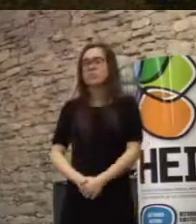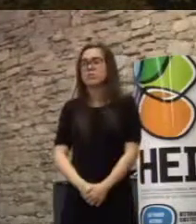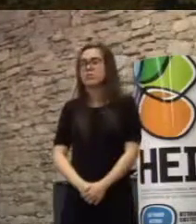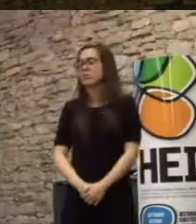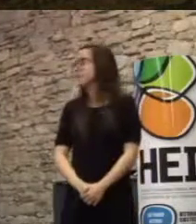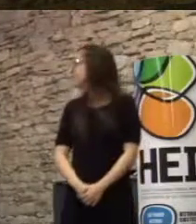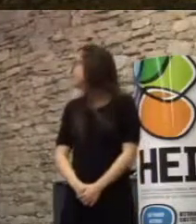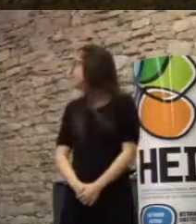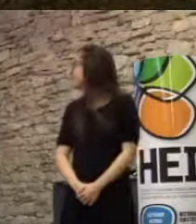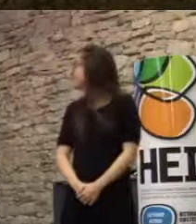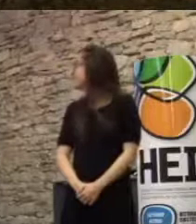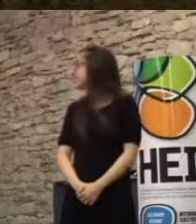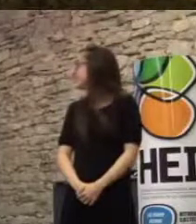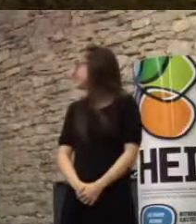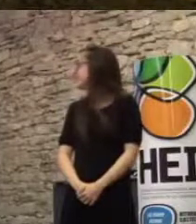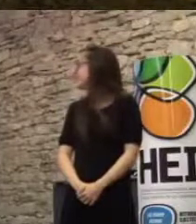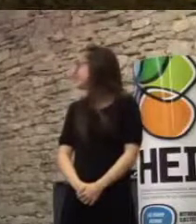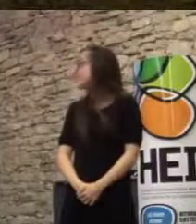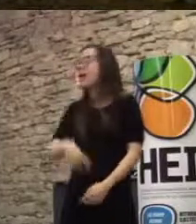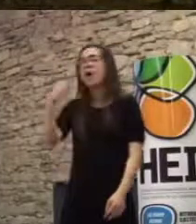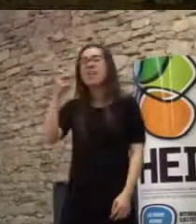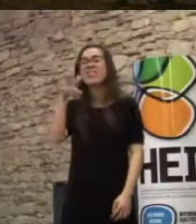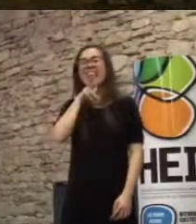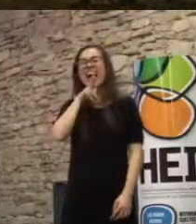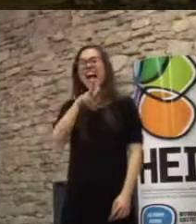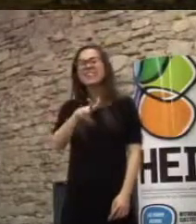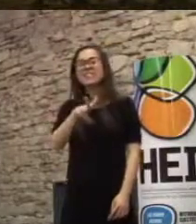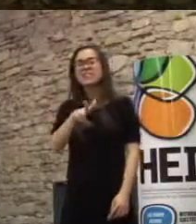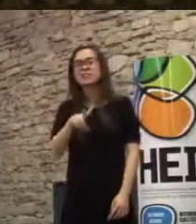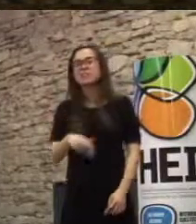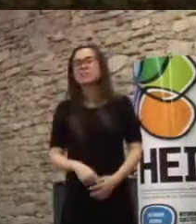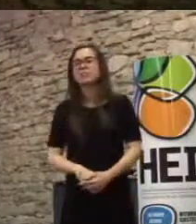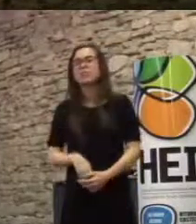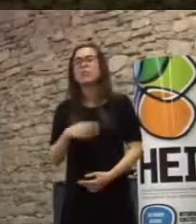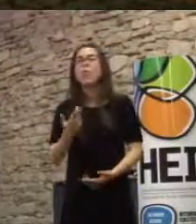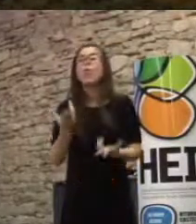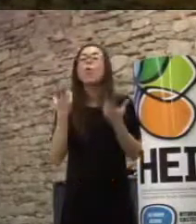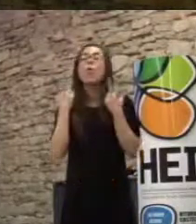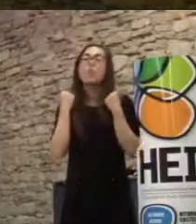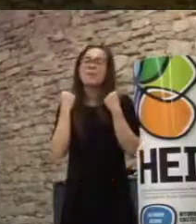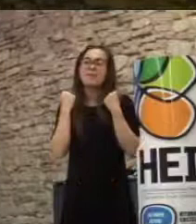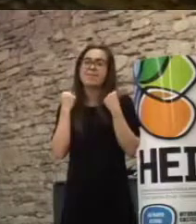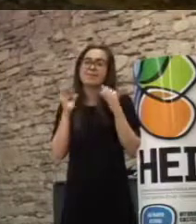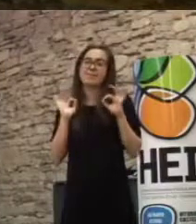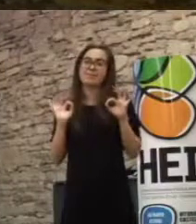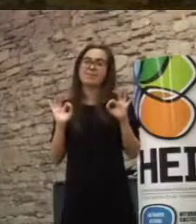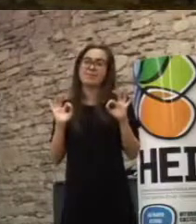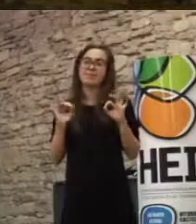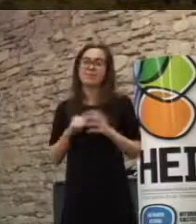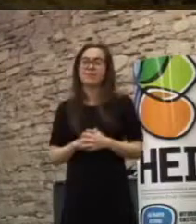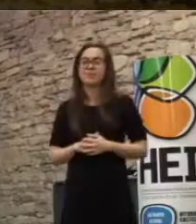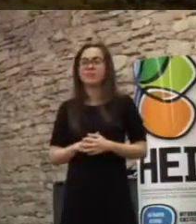una gigantesca h h de humildad para preguntar a las personas